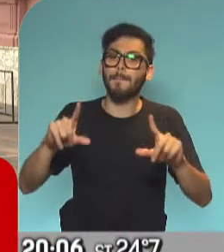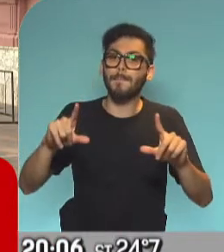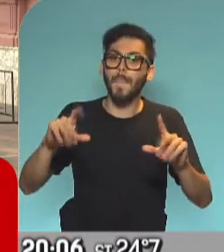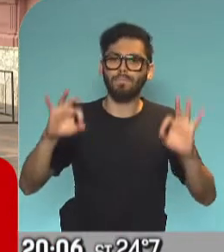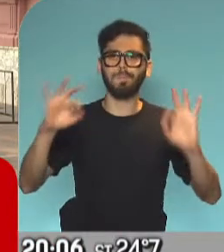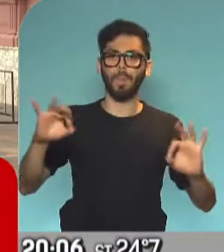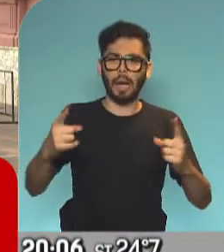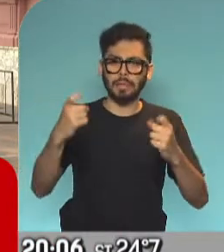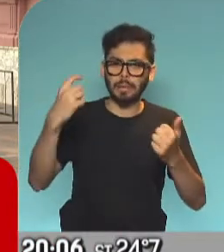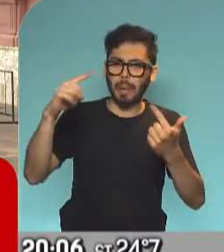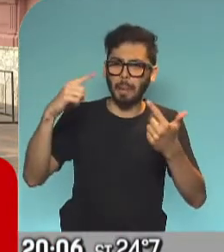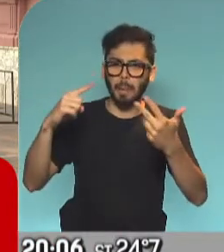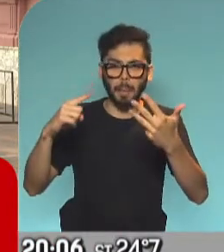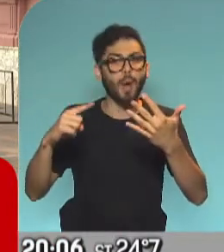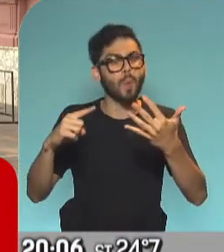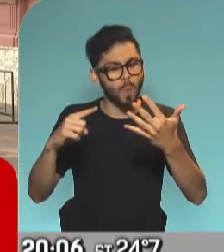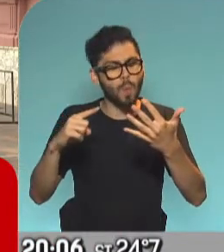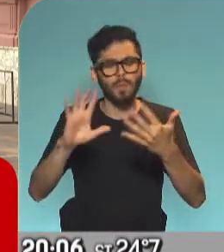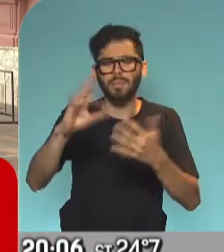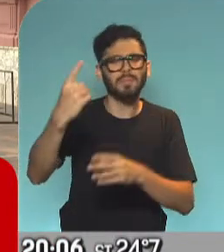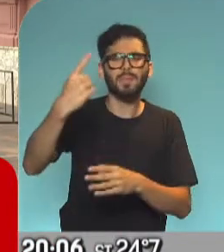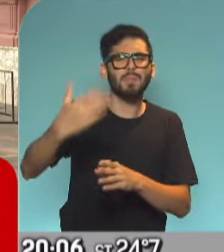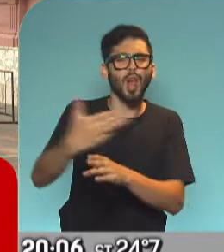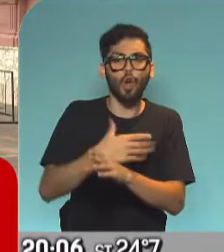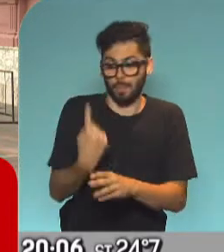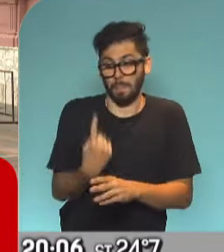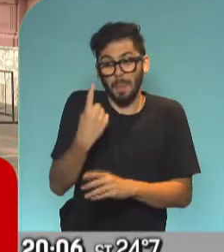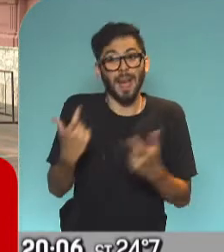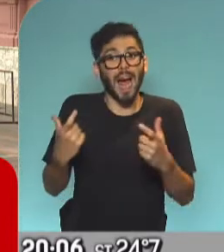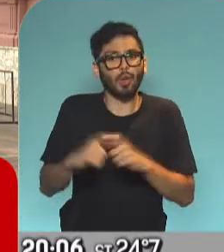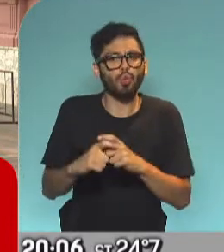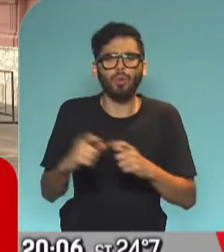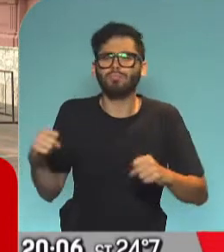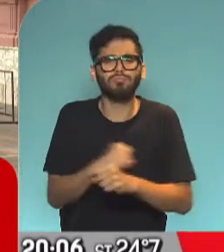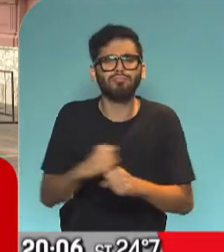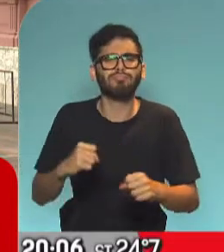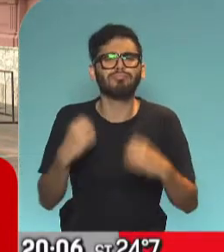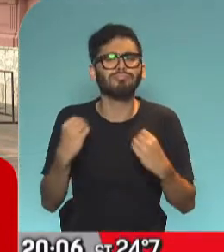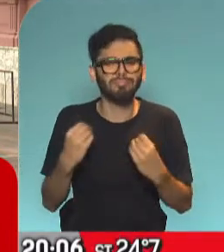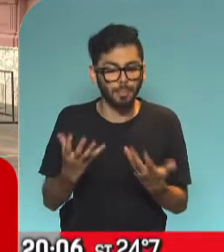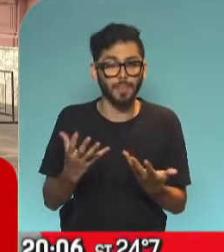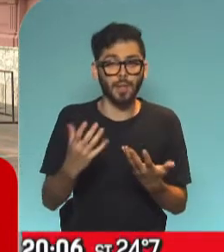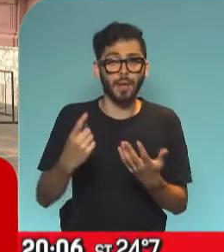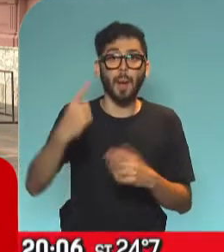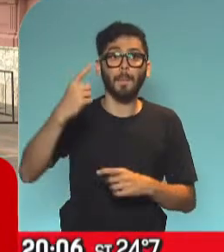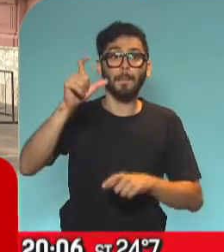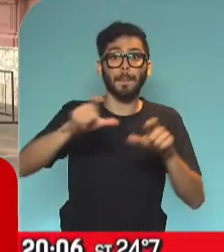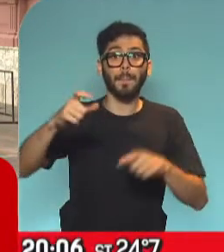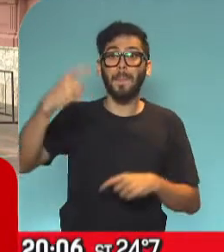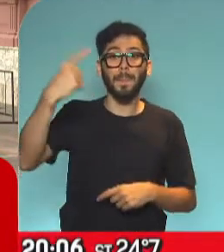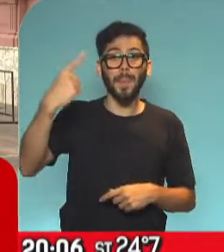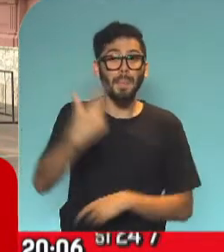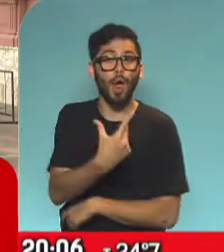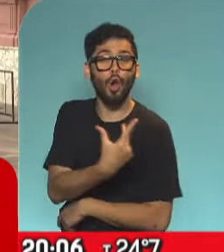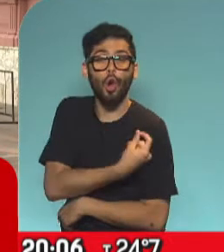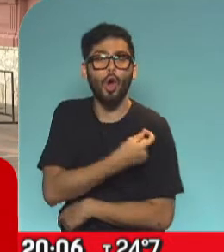decía, las definiciones importantes. Primero, lo que se define hoy en la primera reunión de este comité es quiénes van a tener la prioridad de la vacunación.